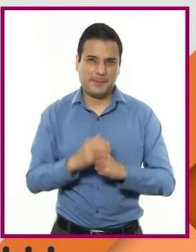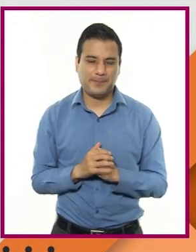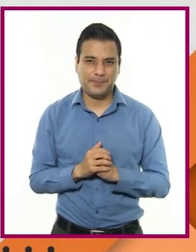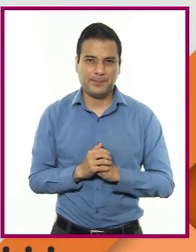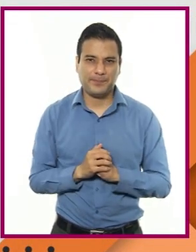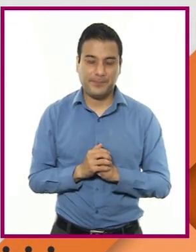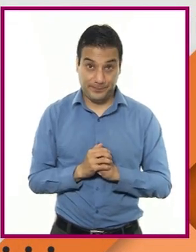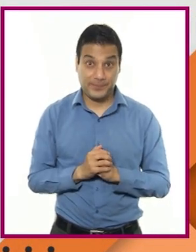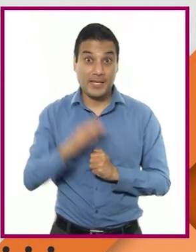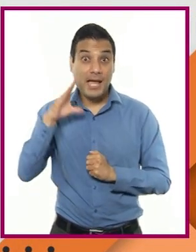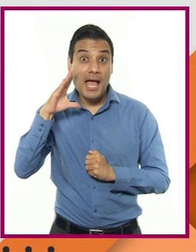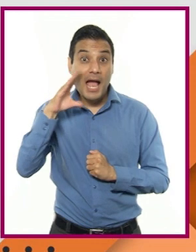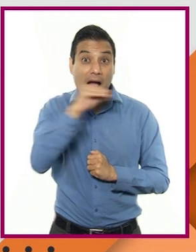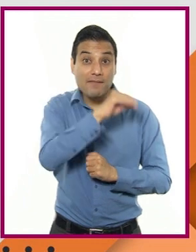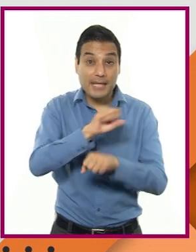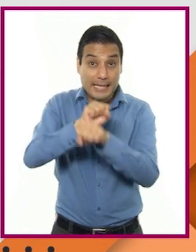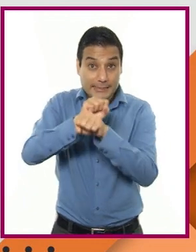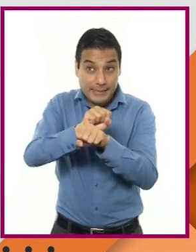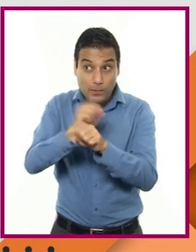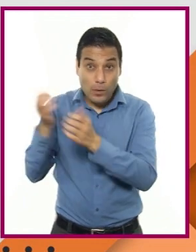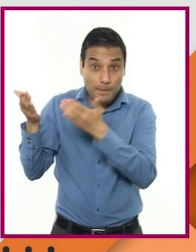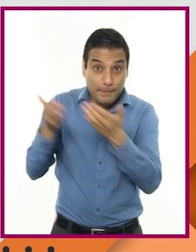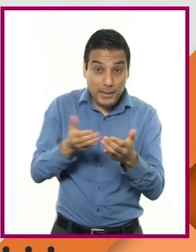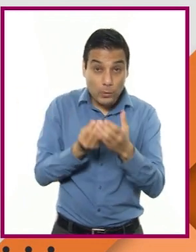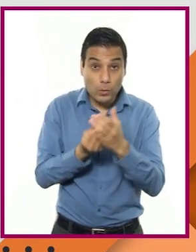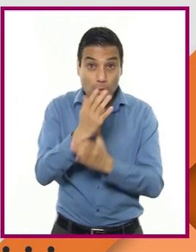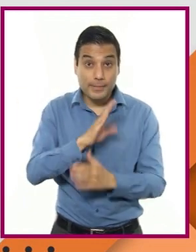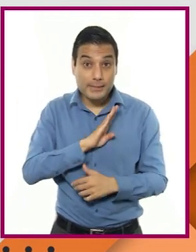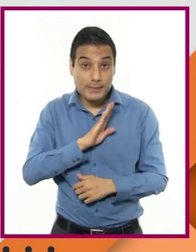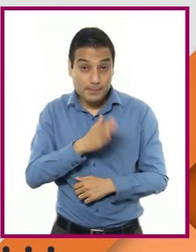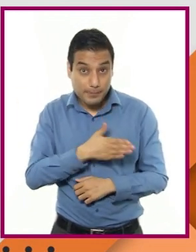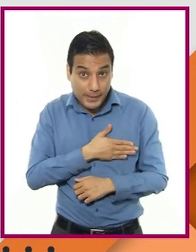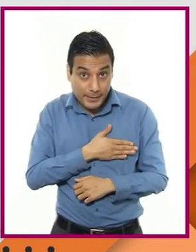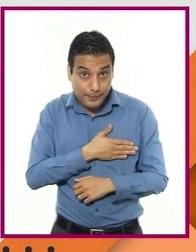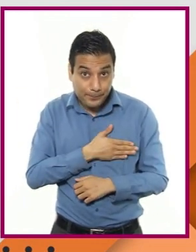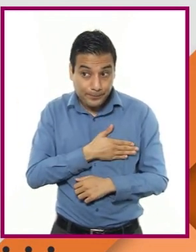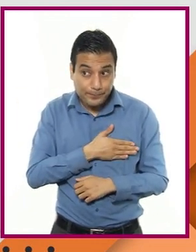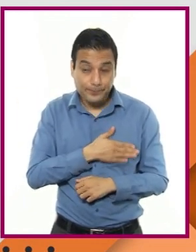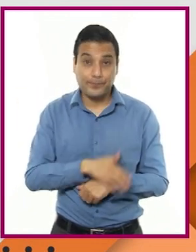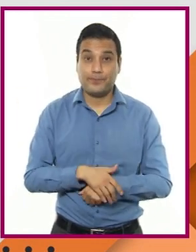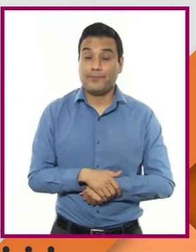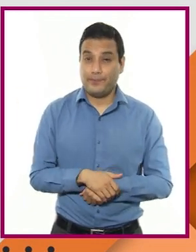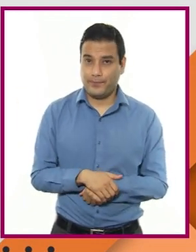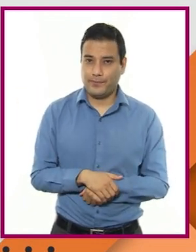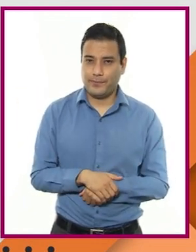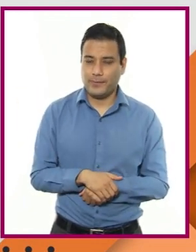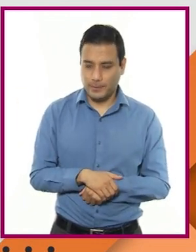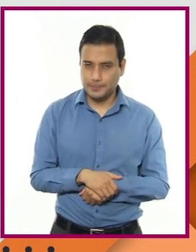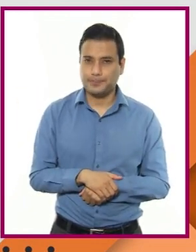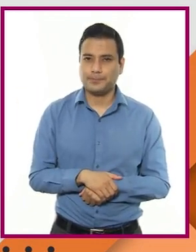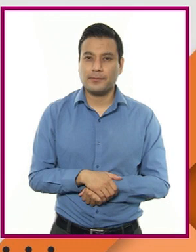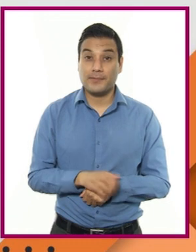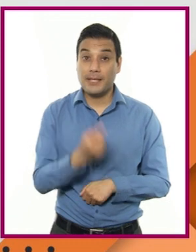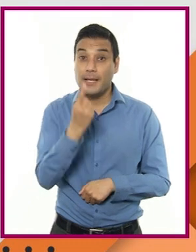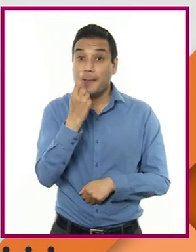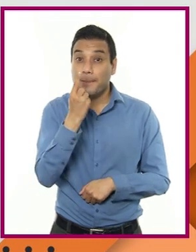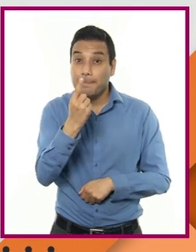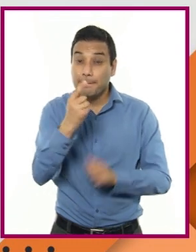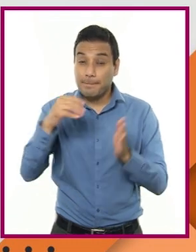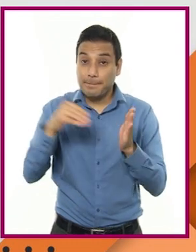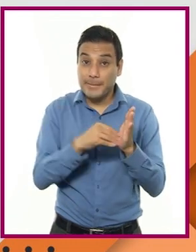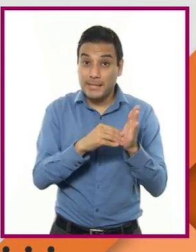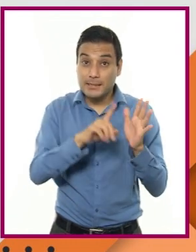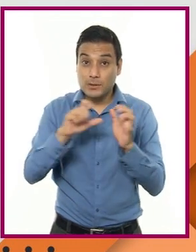llegando esclavos africanos a la Nueva España y a las otras colonias españolas, se calcula que en